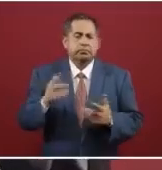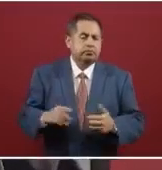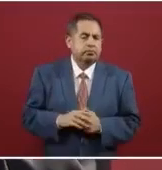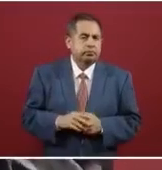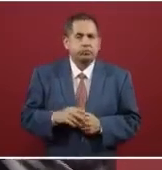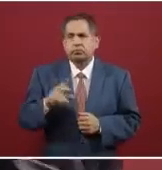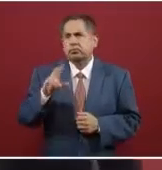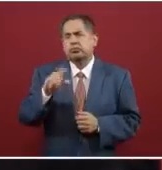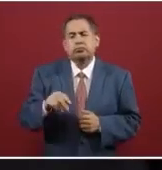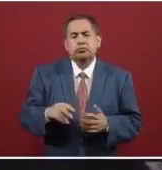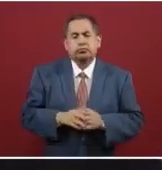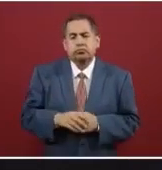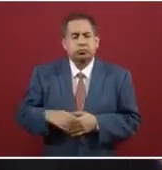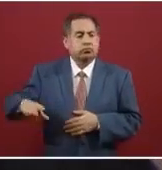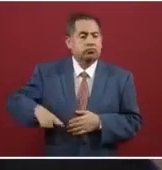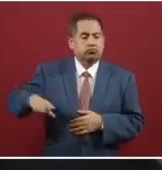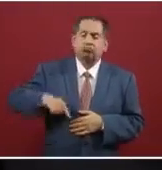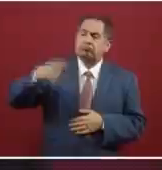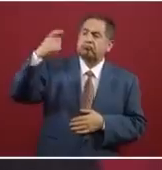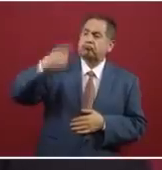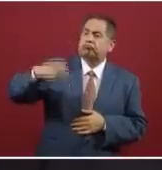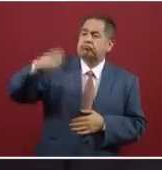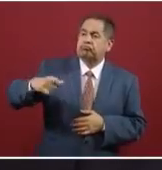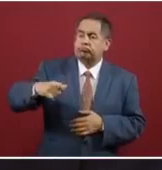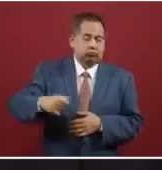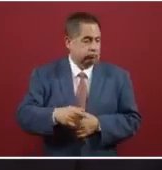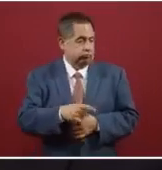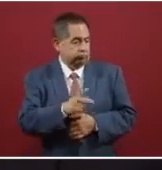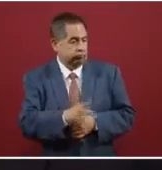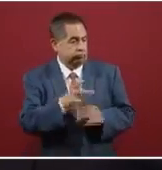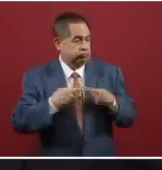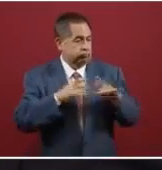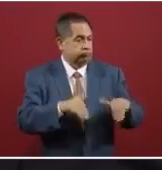que no haya gobierno rico con pueblo pobre,